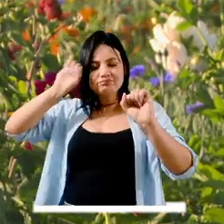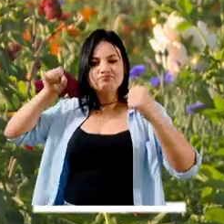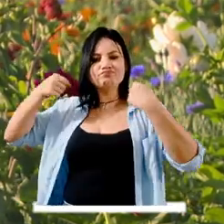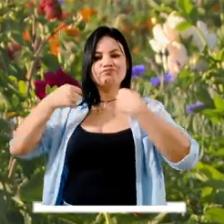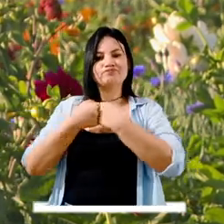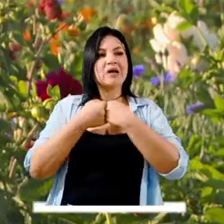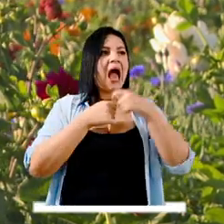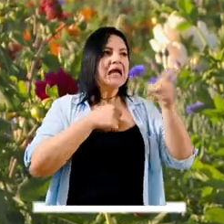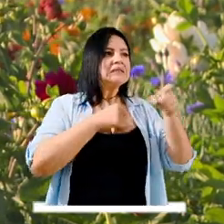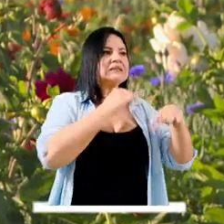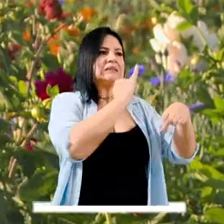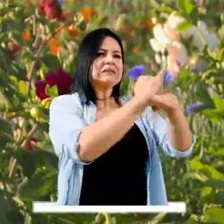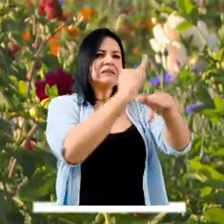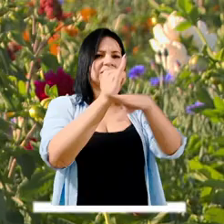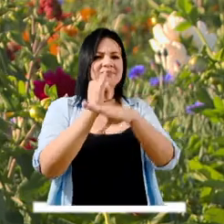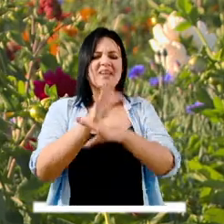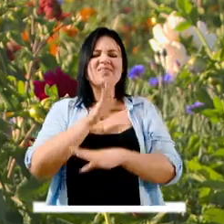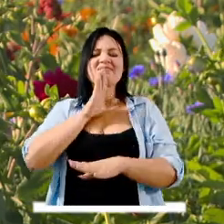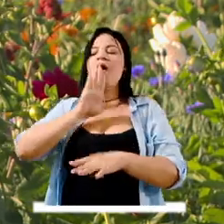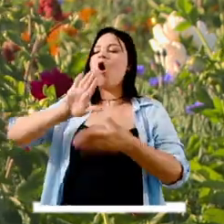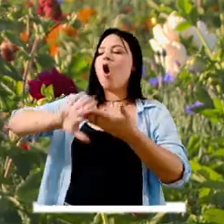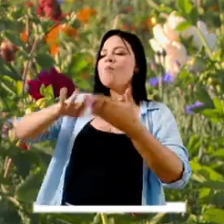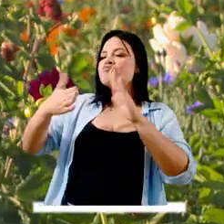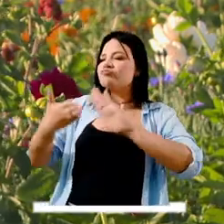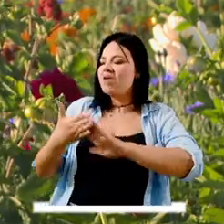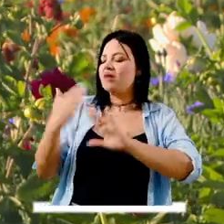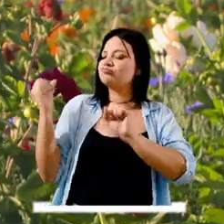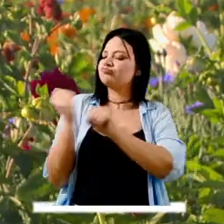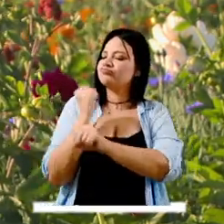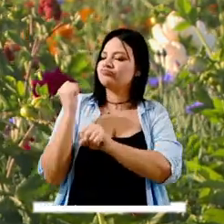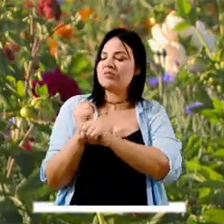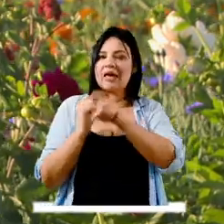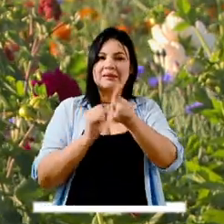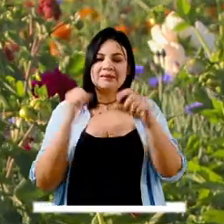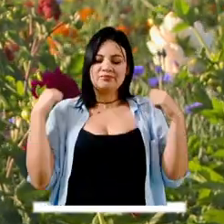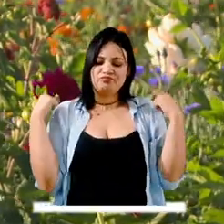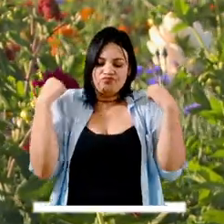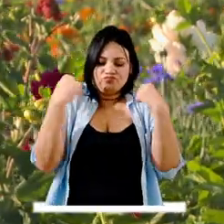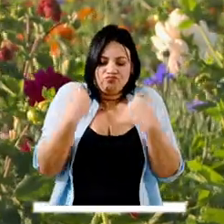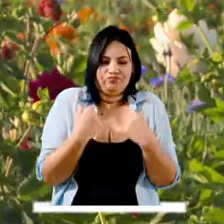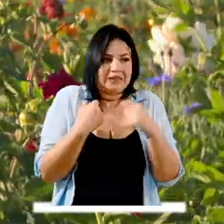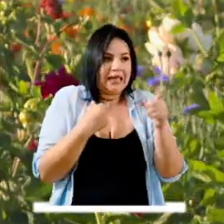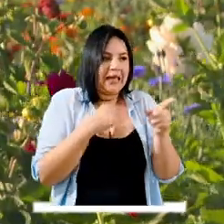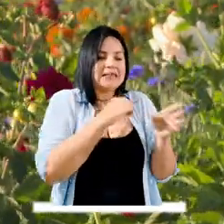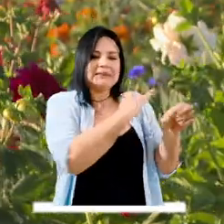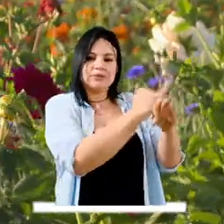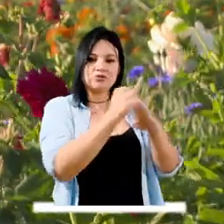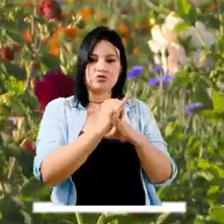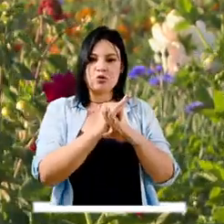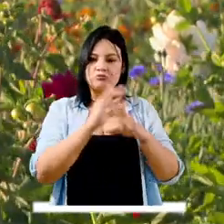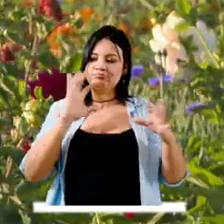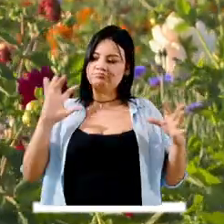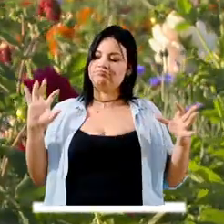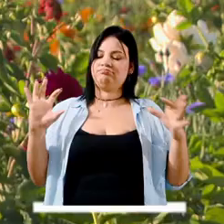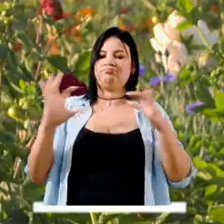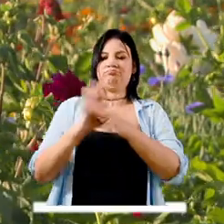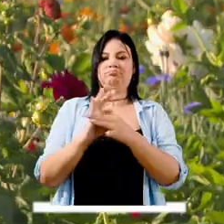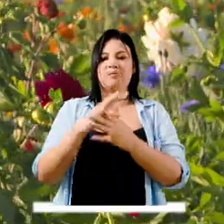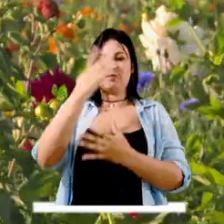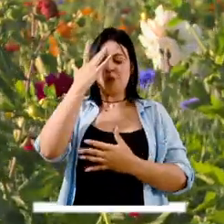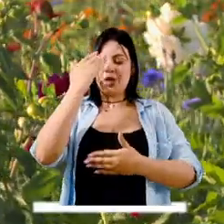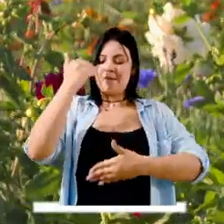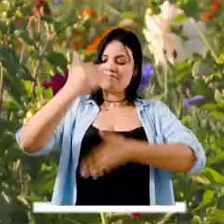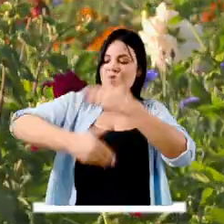articulación interinstitucional. Creo que eso es un trabajo entre la comunidad, entre los silleteros y entre la institución, porque cada